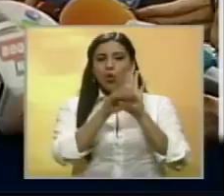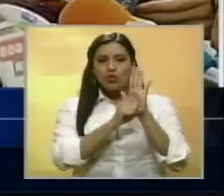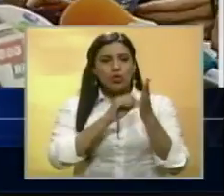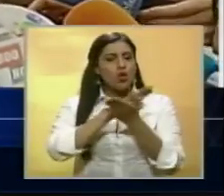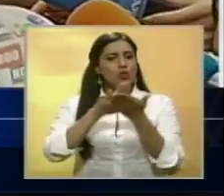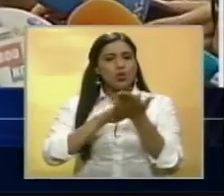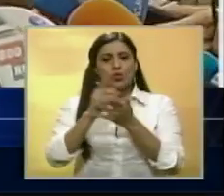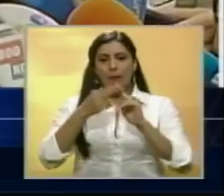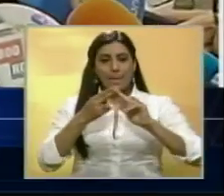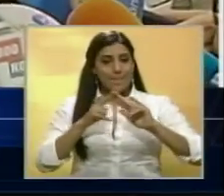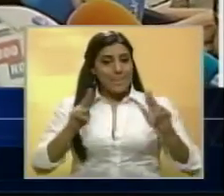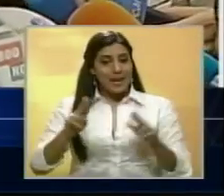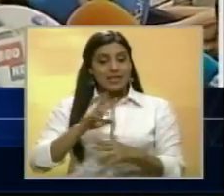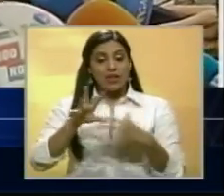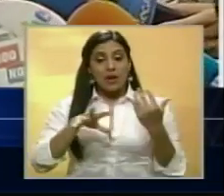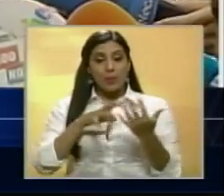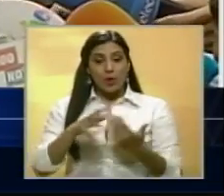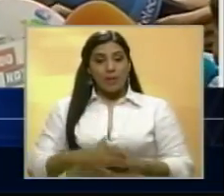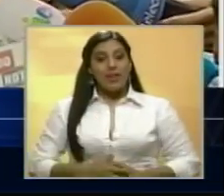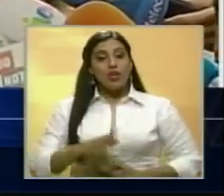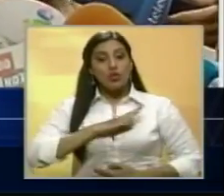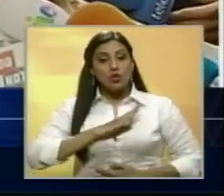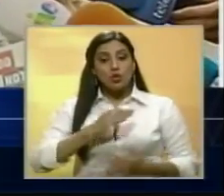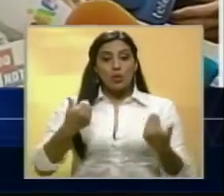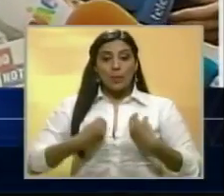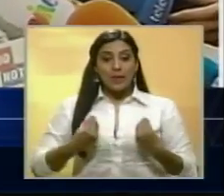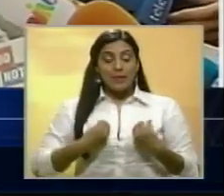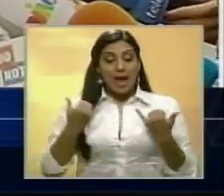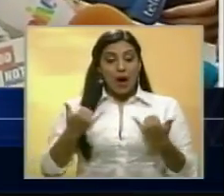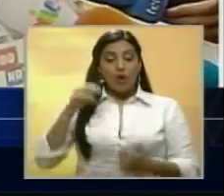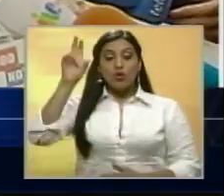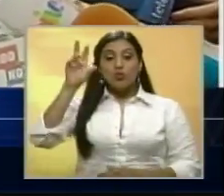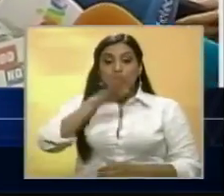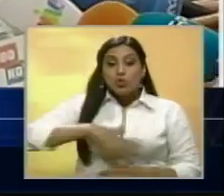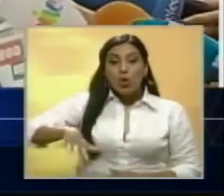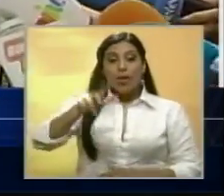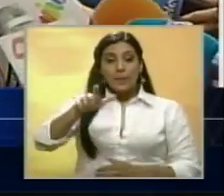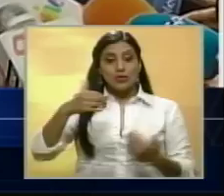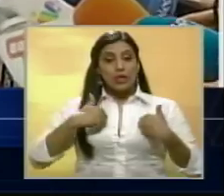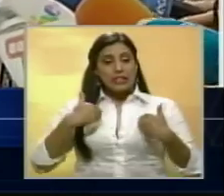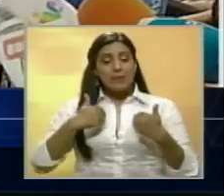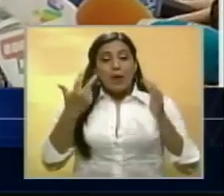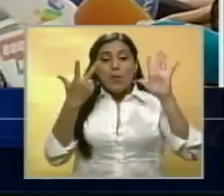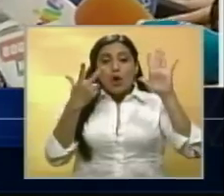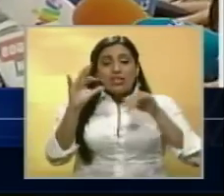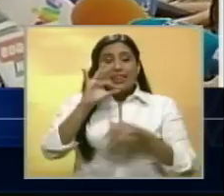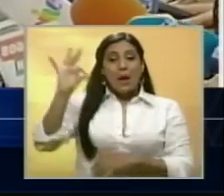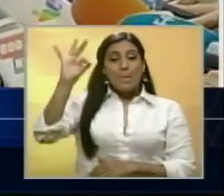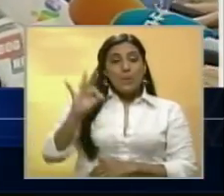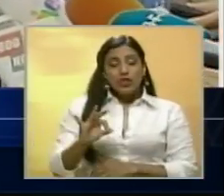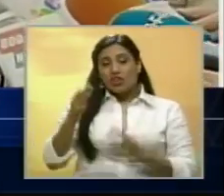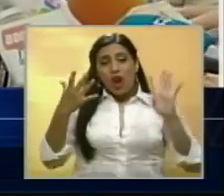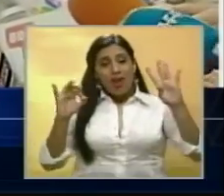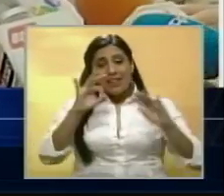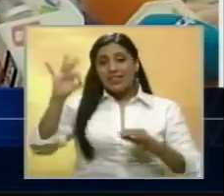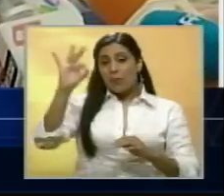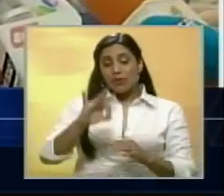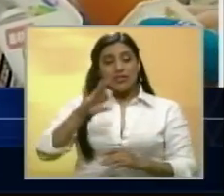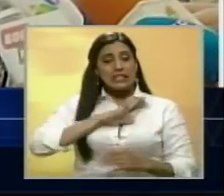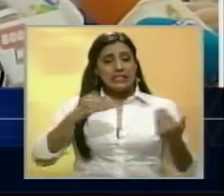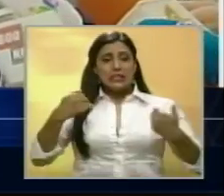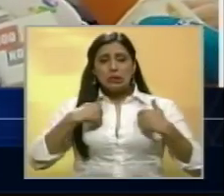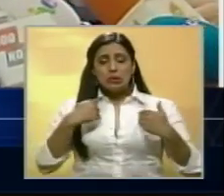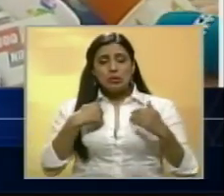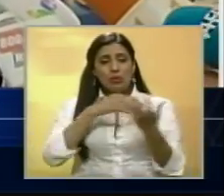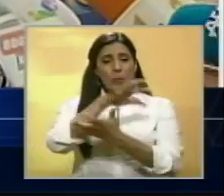la solución pacífica a la crisis que estamos viviendo todos los venezolanos, porque más del 80% de los venezolanos está